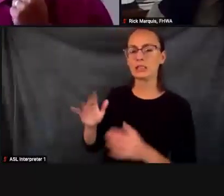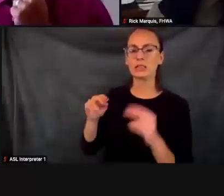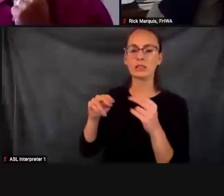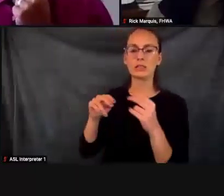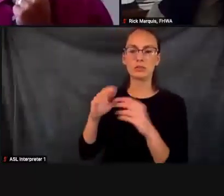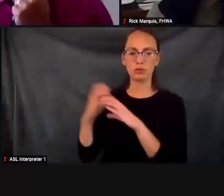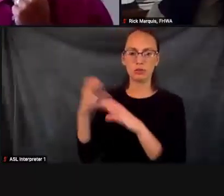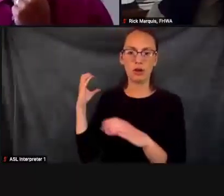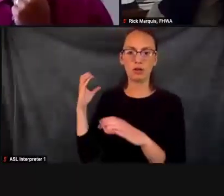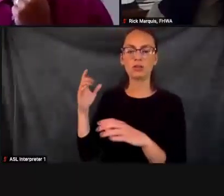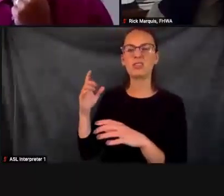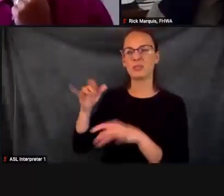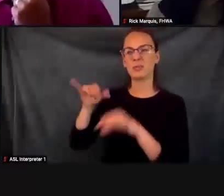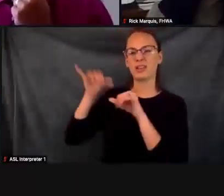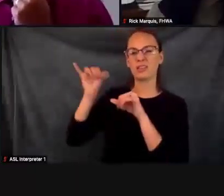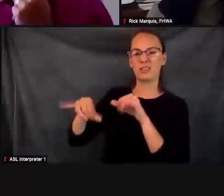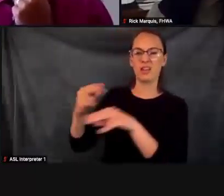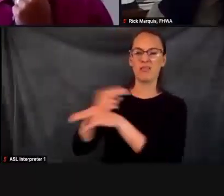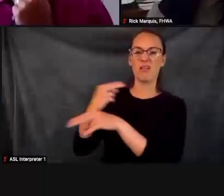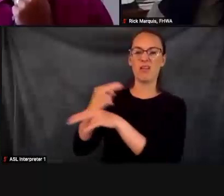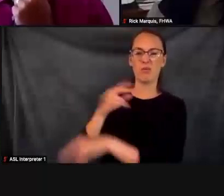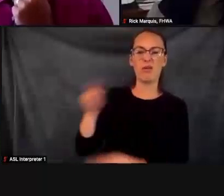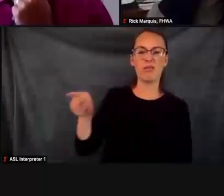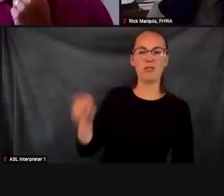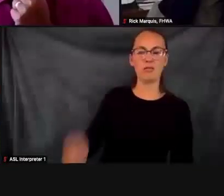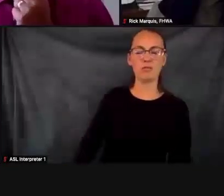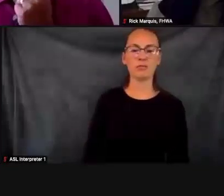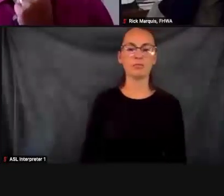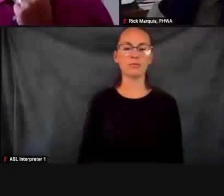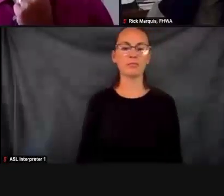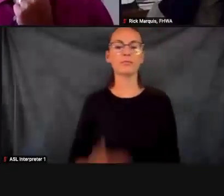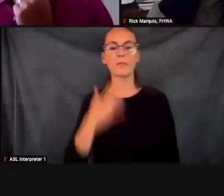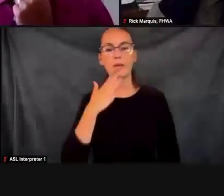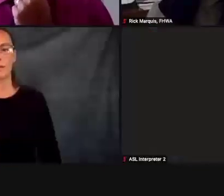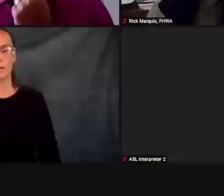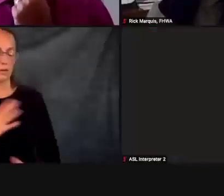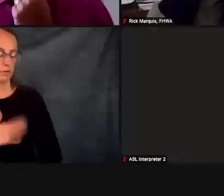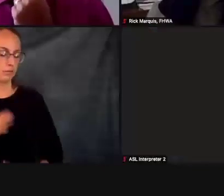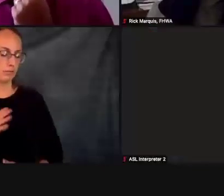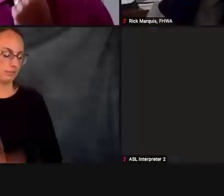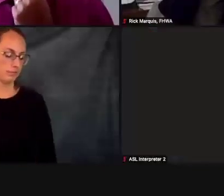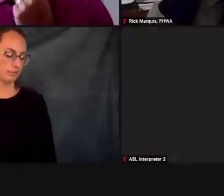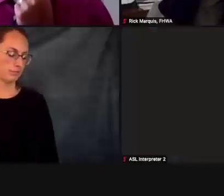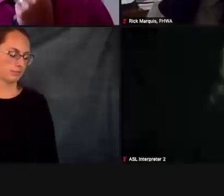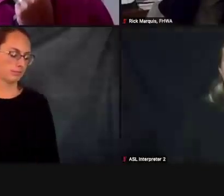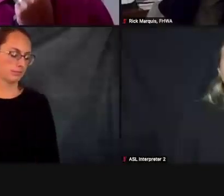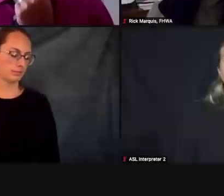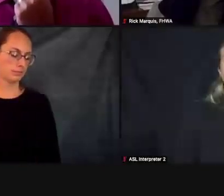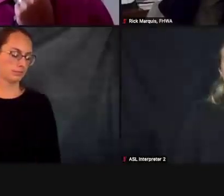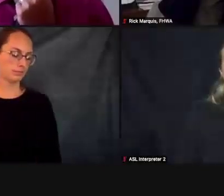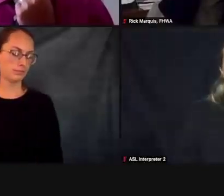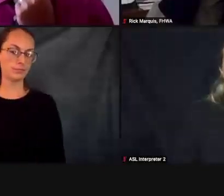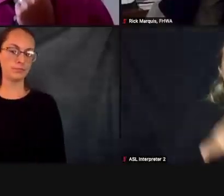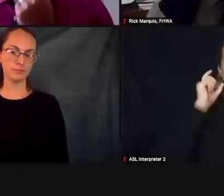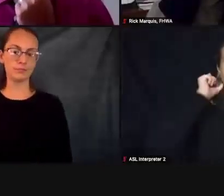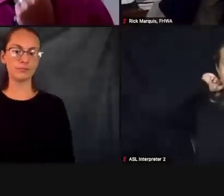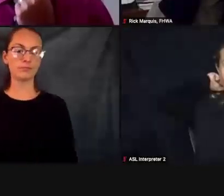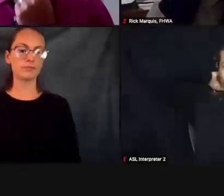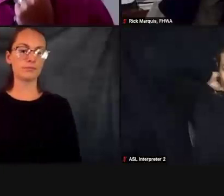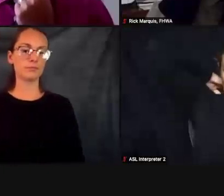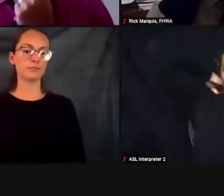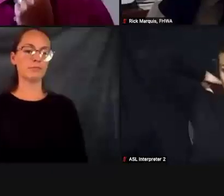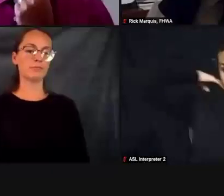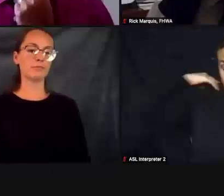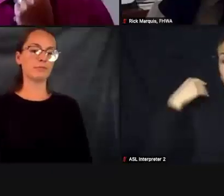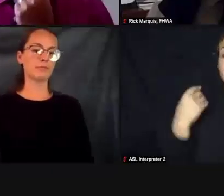camiones de salir de la I-81. Muchísimas gracias. Agradezco la oportunidad. Ahora tenemos